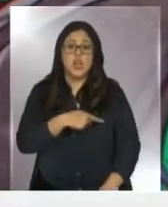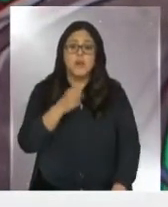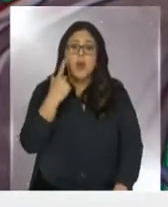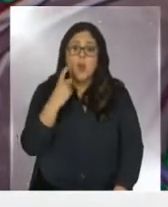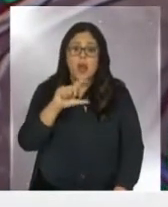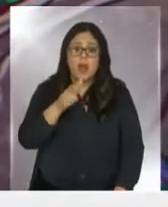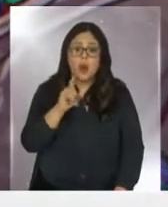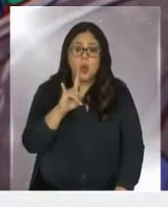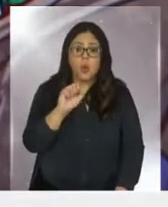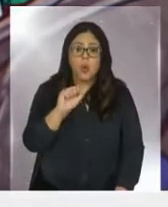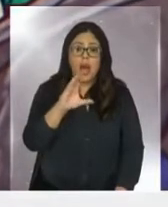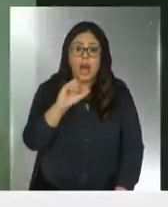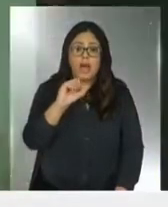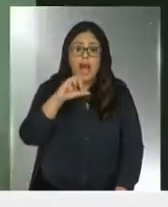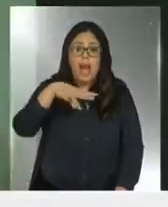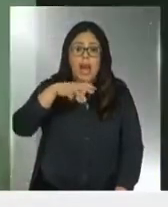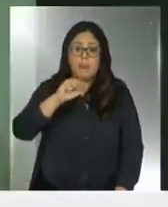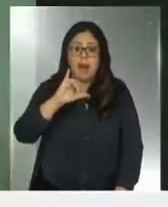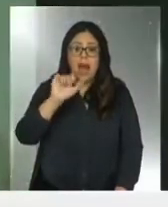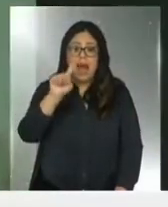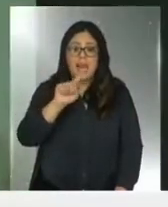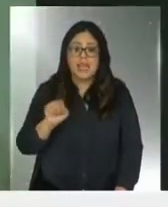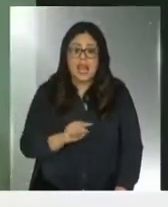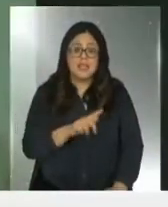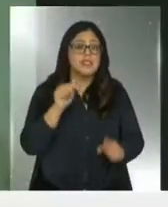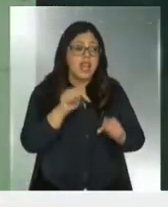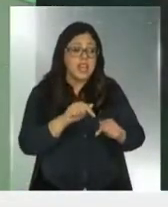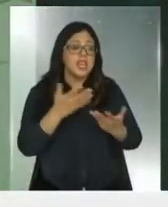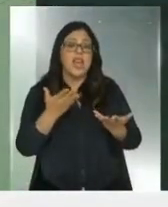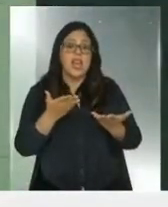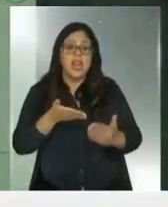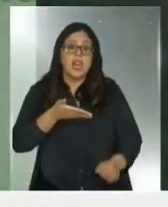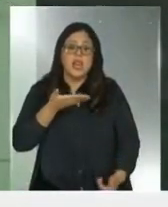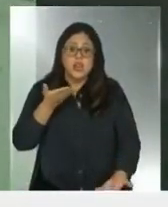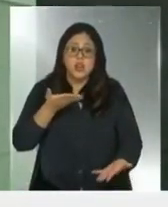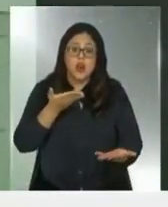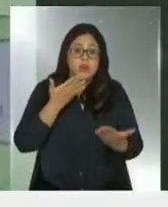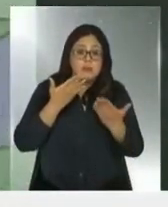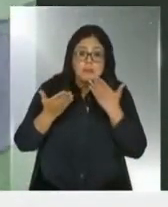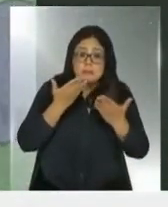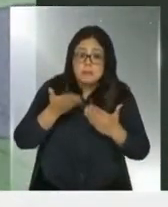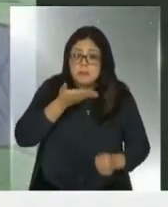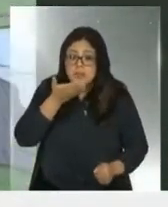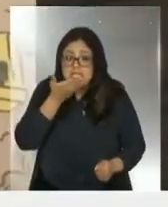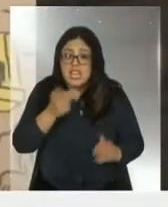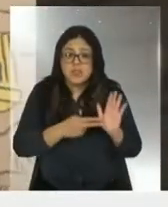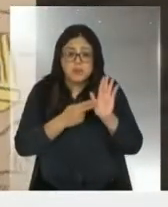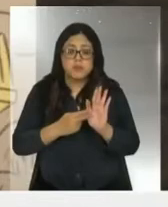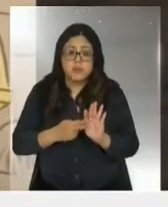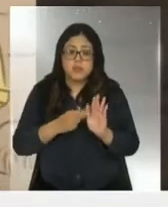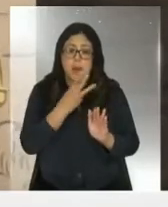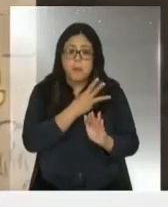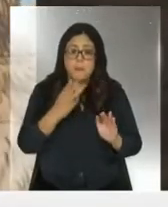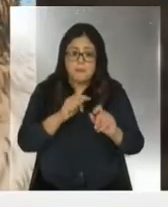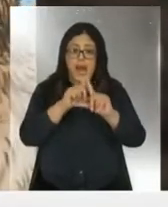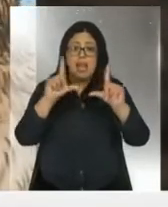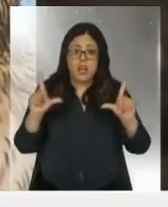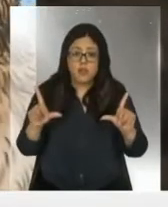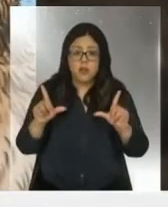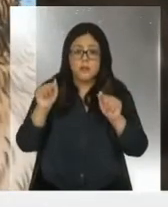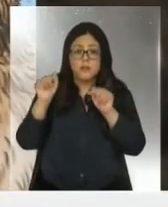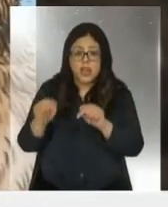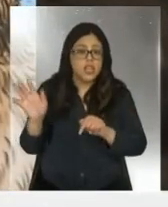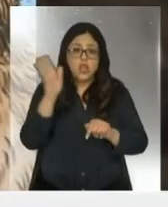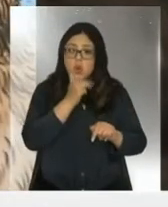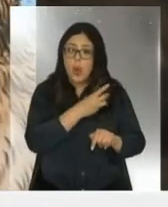Somos la naturaleza devastada. Con estos mensajes, estas hackers se presentan en la web. No tienen